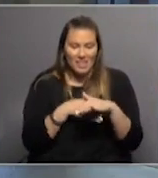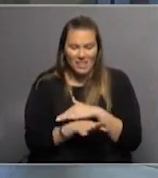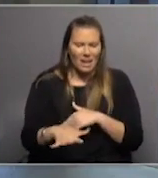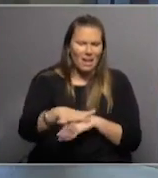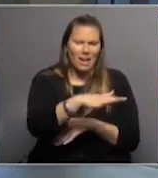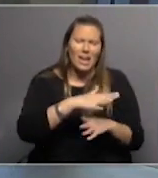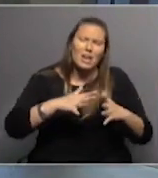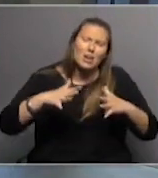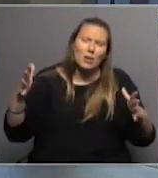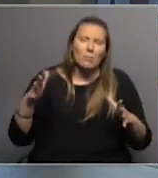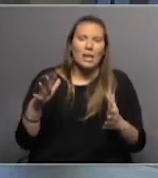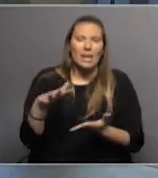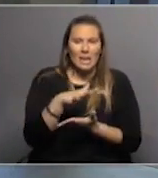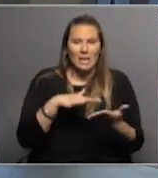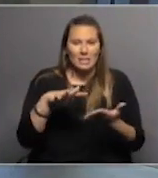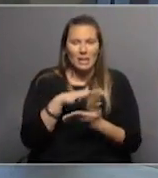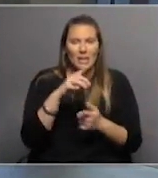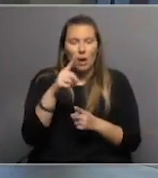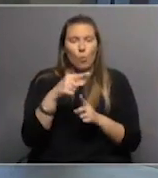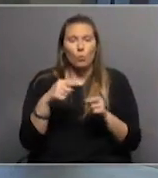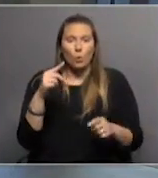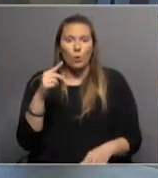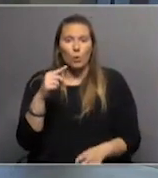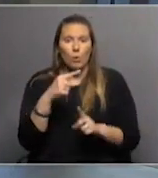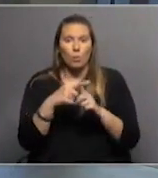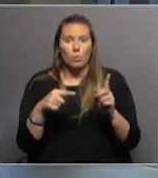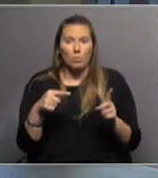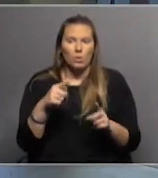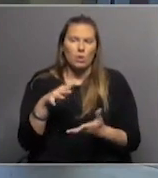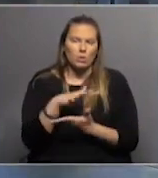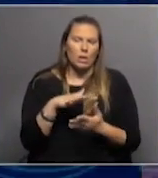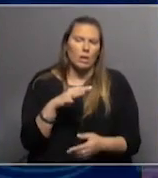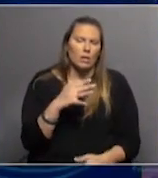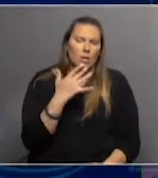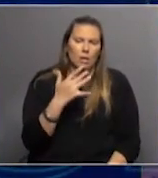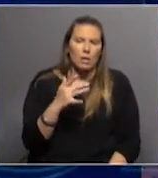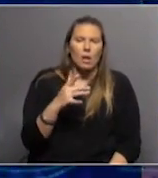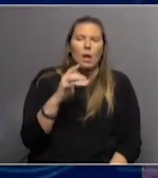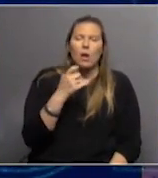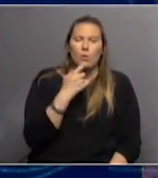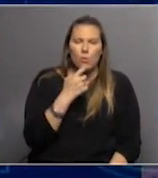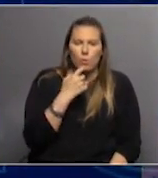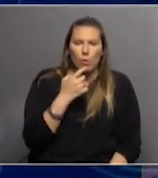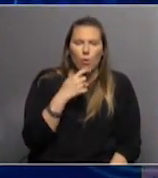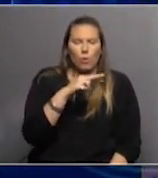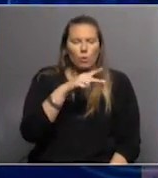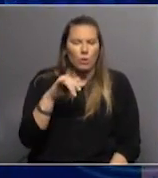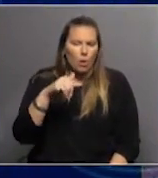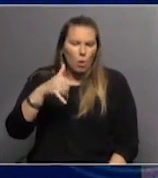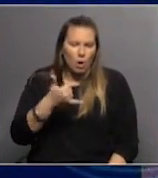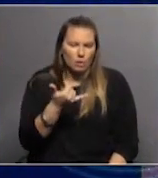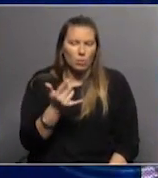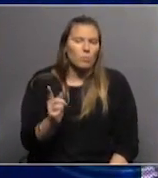enorme, y las salas del piso 1,5 son unas salas muy cómodas. El Salón Rojo, el Dorado, el Azul, han hecho